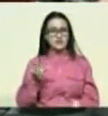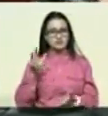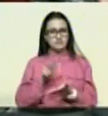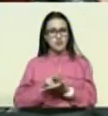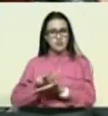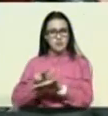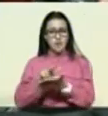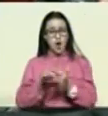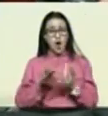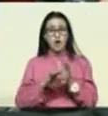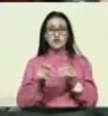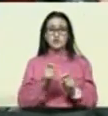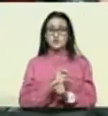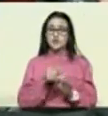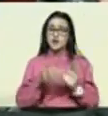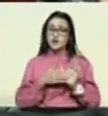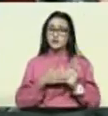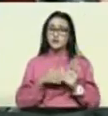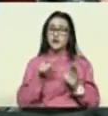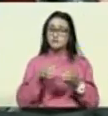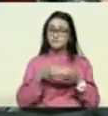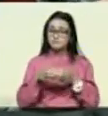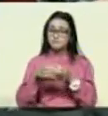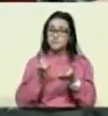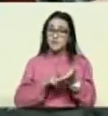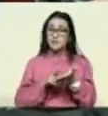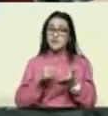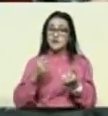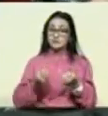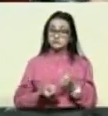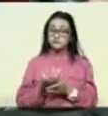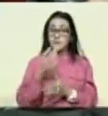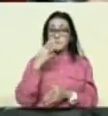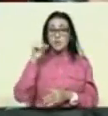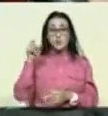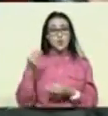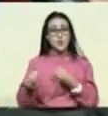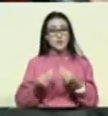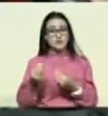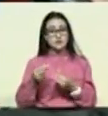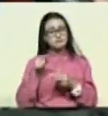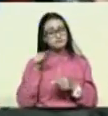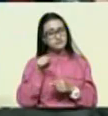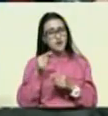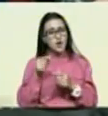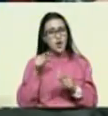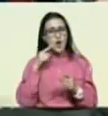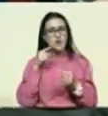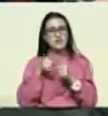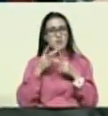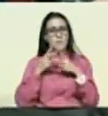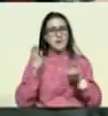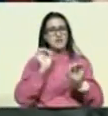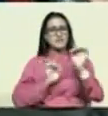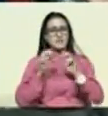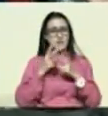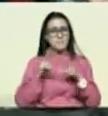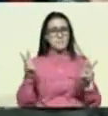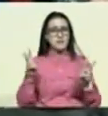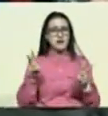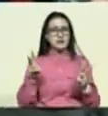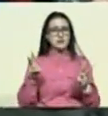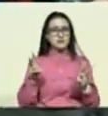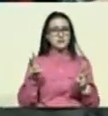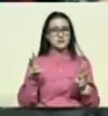por esta constituyente. Fue una de las bases comerciales para las cuales el jefe de Estado la convocó, para la paz, para defender la paz, para defender la